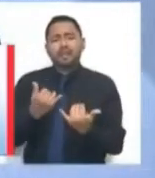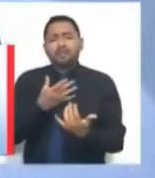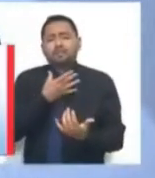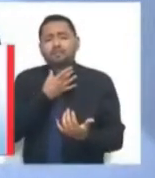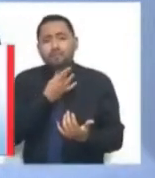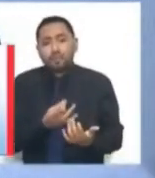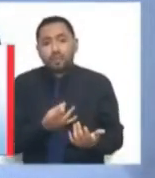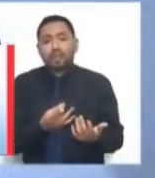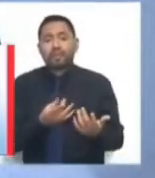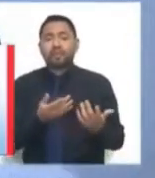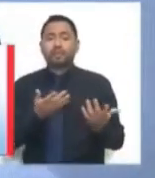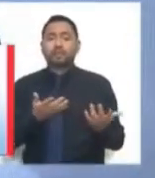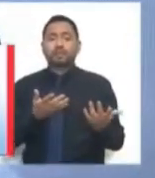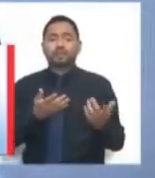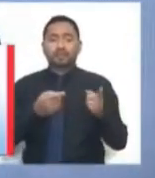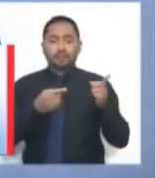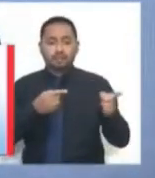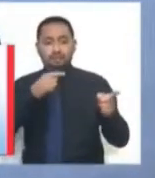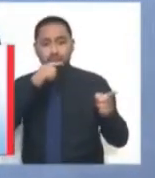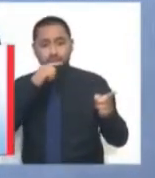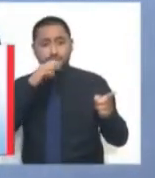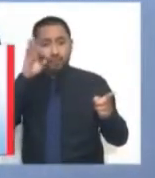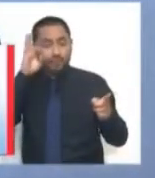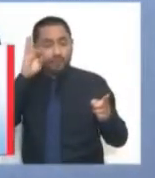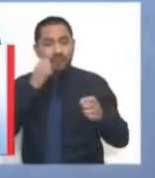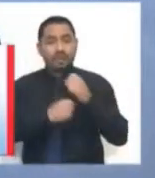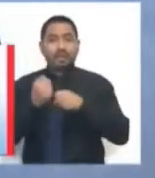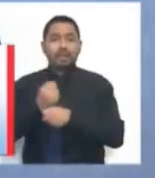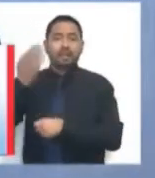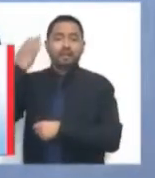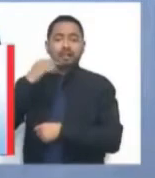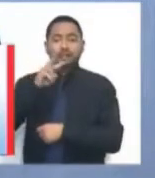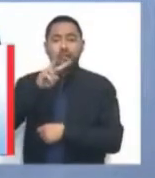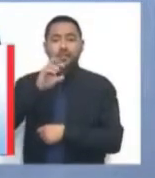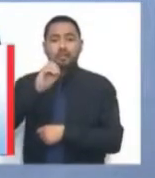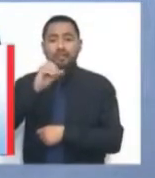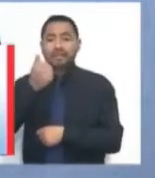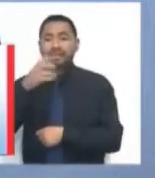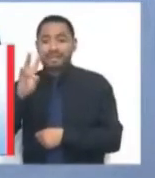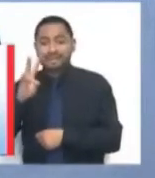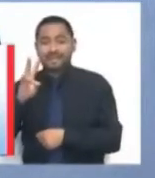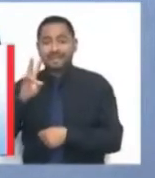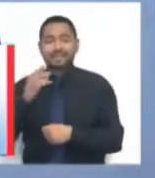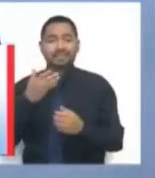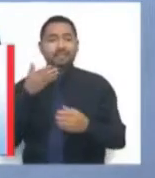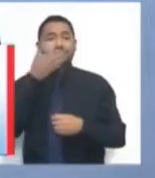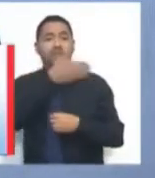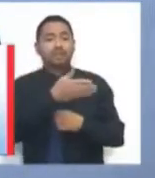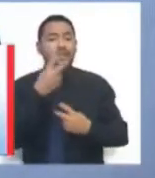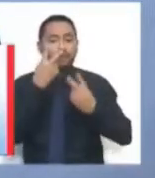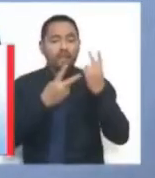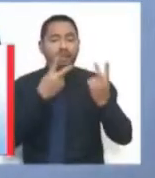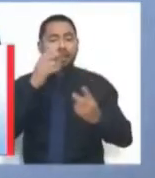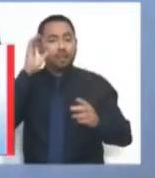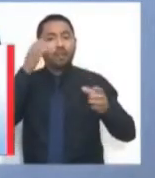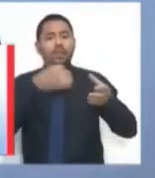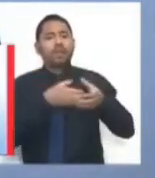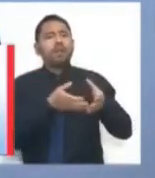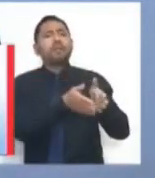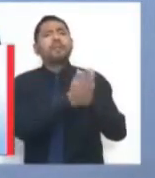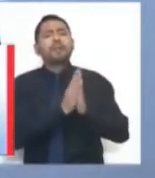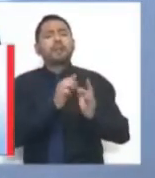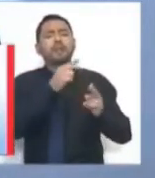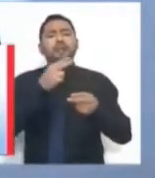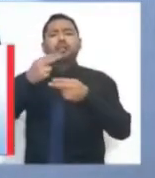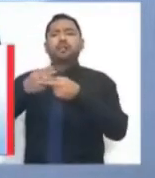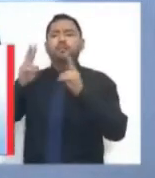hubiese gustado que la señora Fujimori en el 2017, cuando visitamos a su bancada, no solamente pidiendo